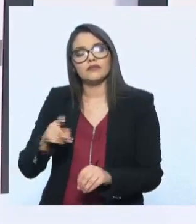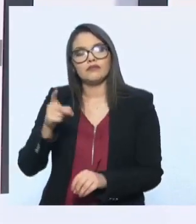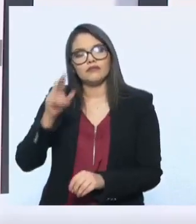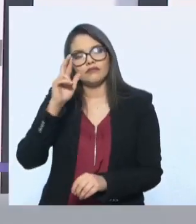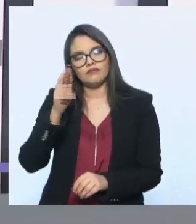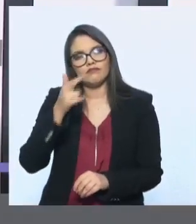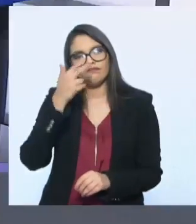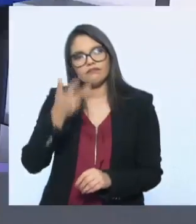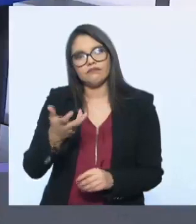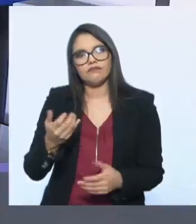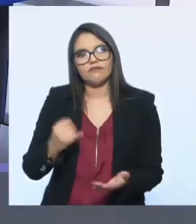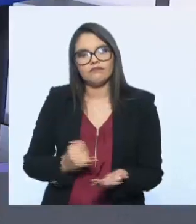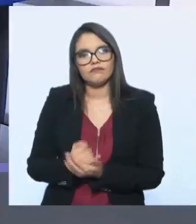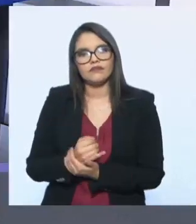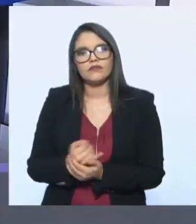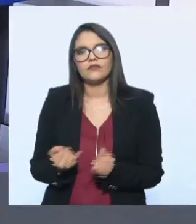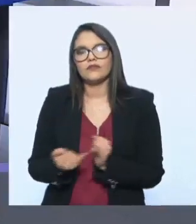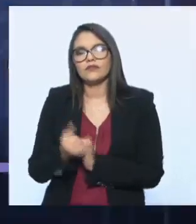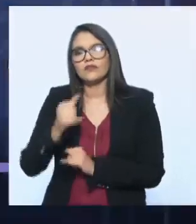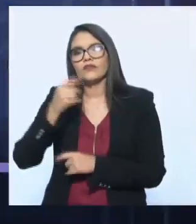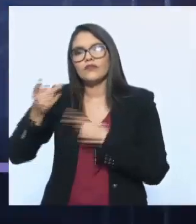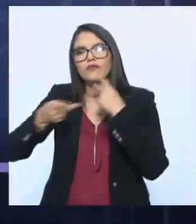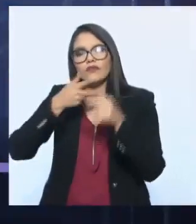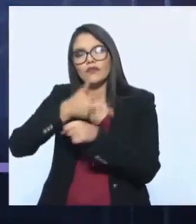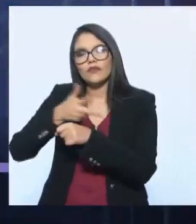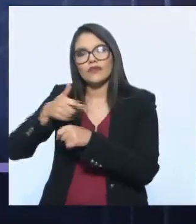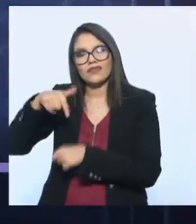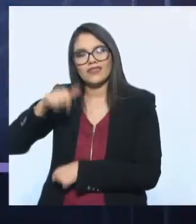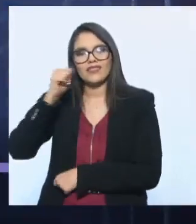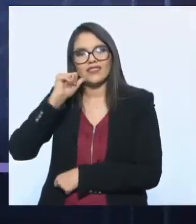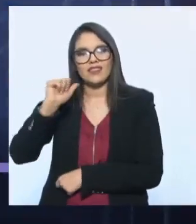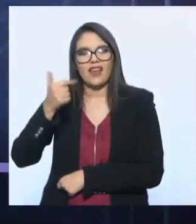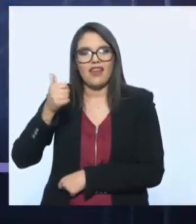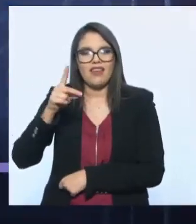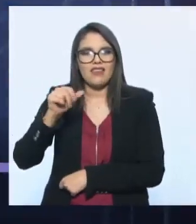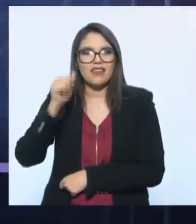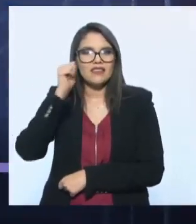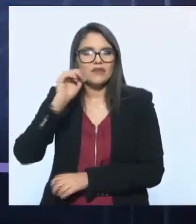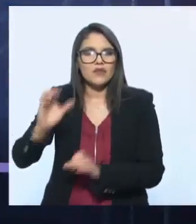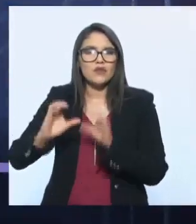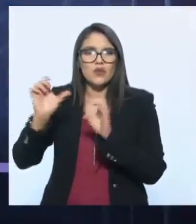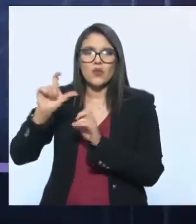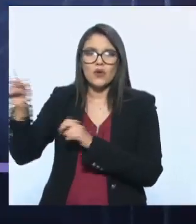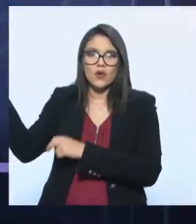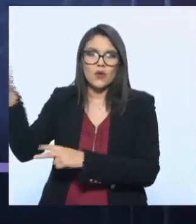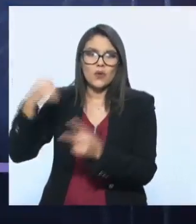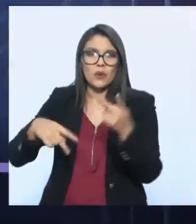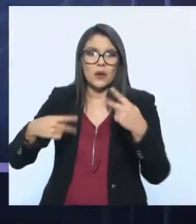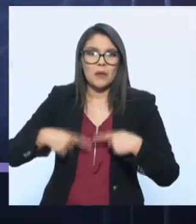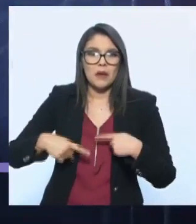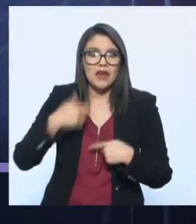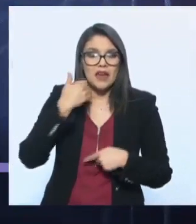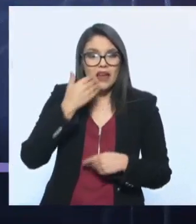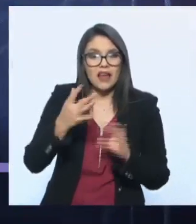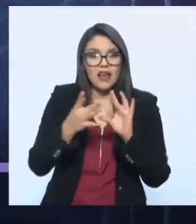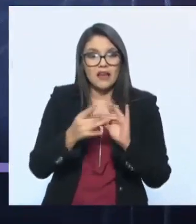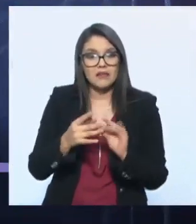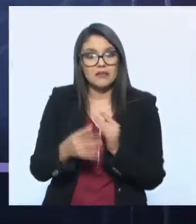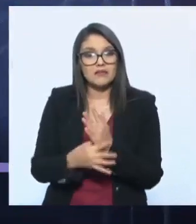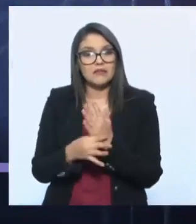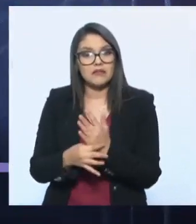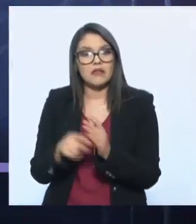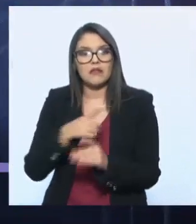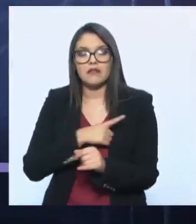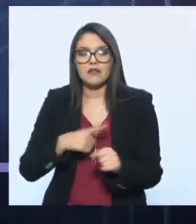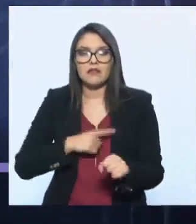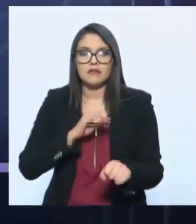realmente Y el papel de los entregue medios, mira, aquí justicia. en Agenda y Contexto hemos cuidado muchísimo que cuando viene una víctima a hablar, hay que proteger a